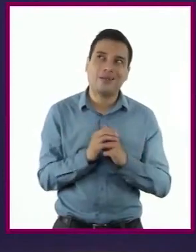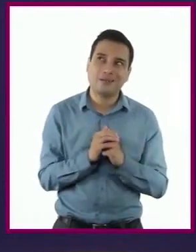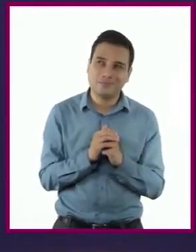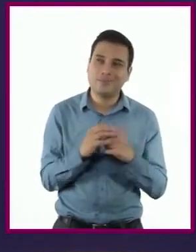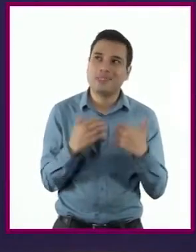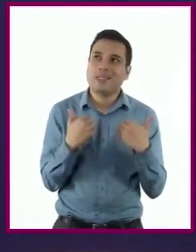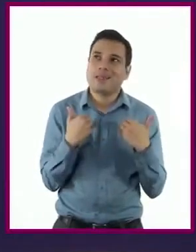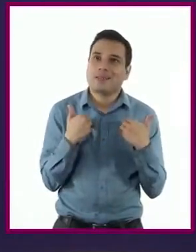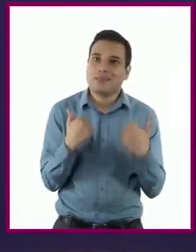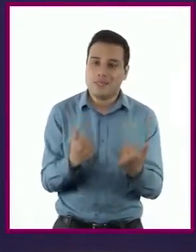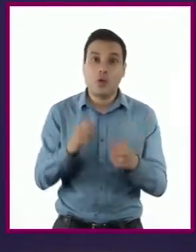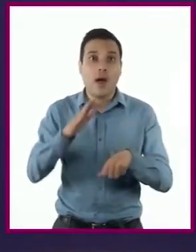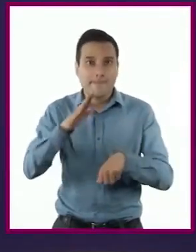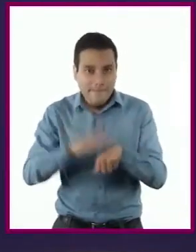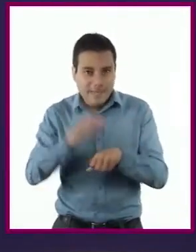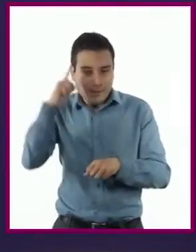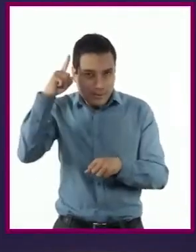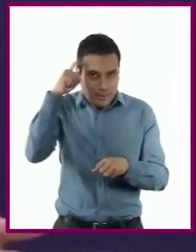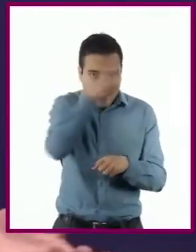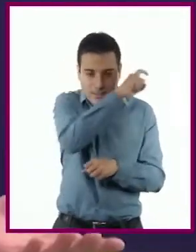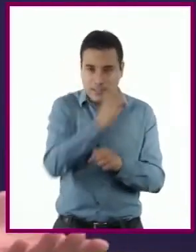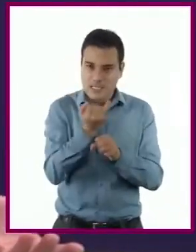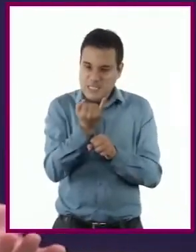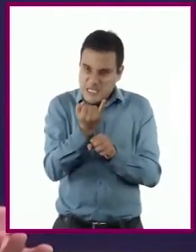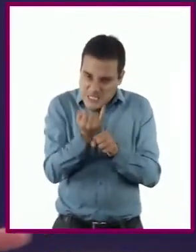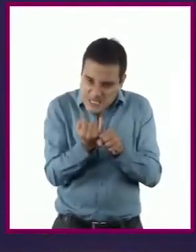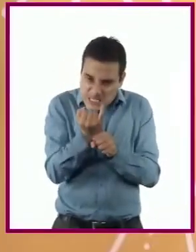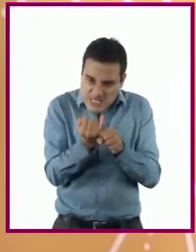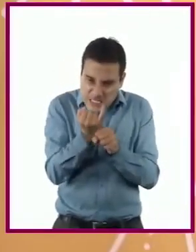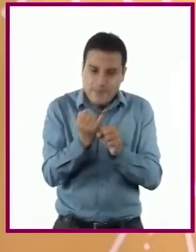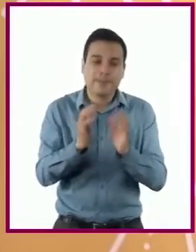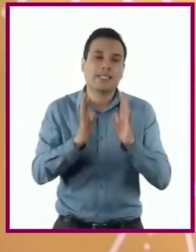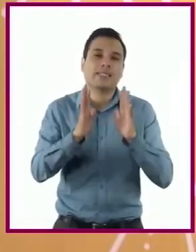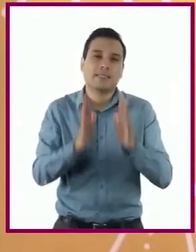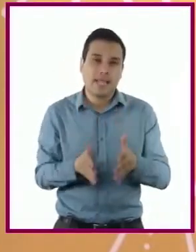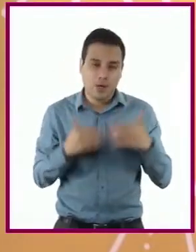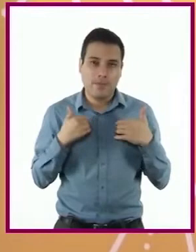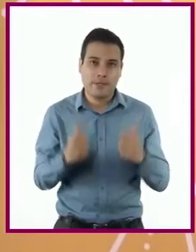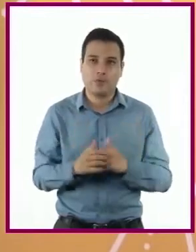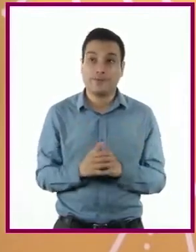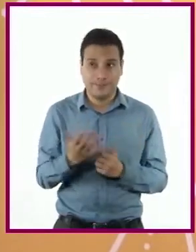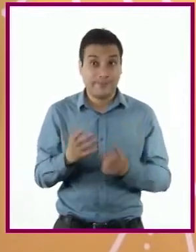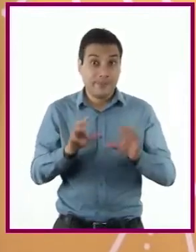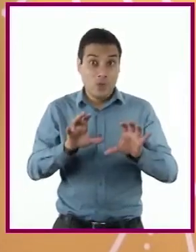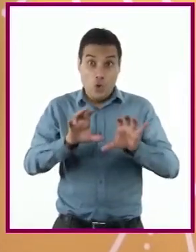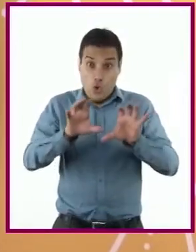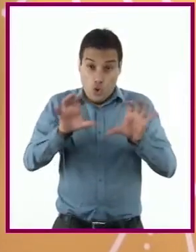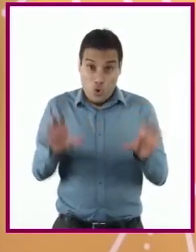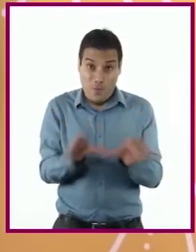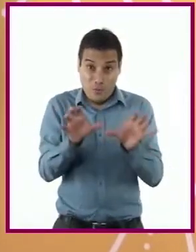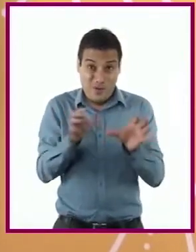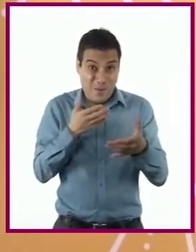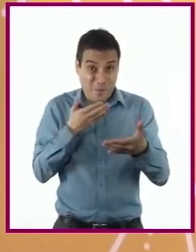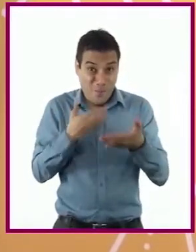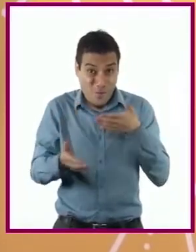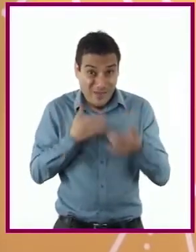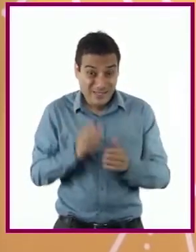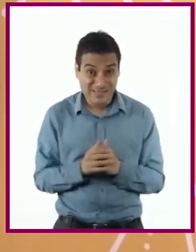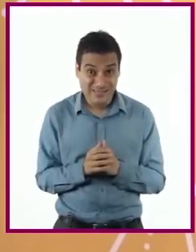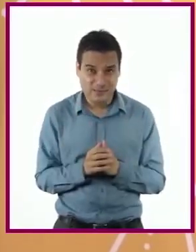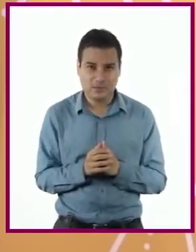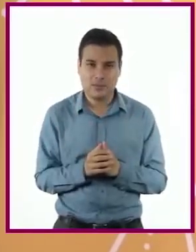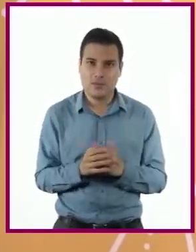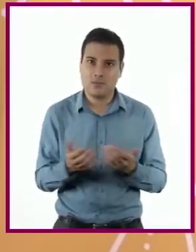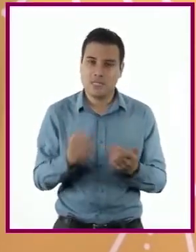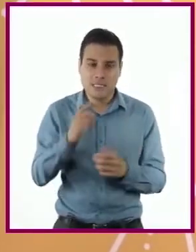lo tanto más complicado encontrar los números primos. Las computadoras más modernas tardan años